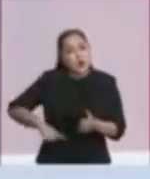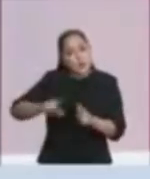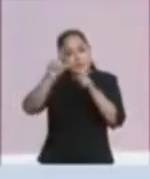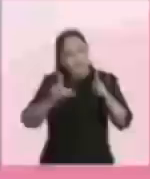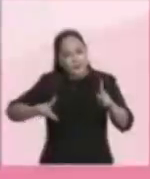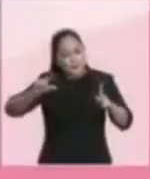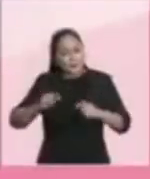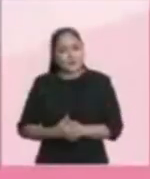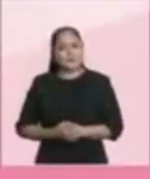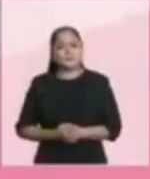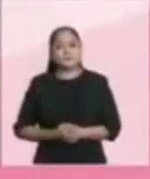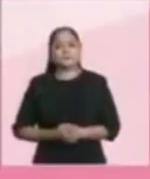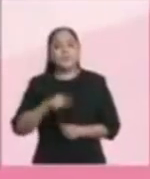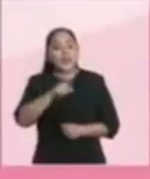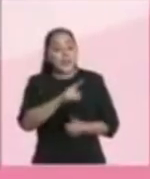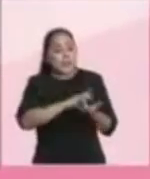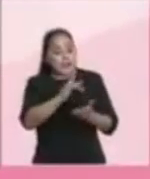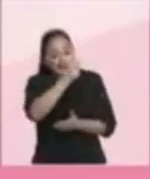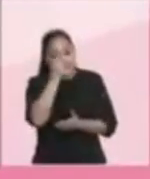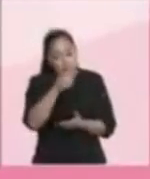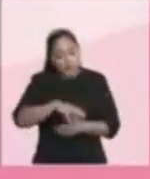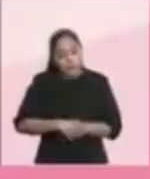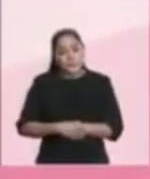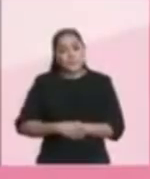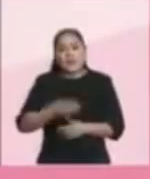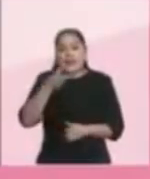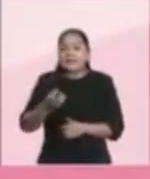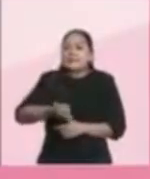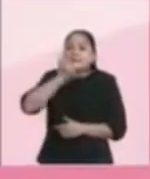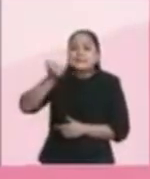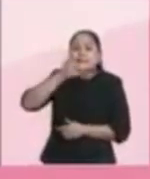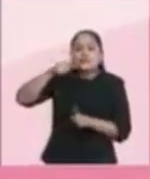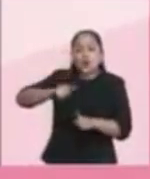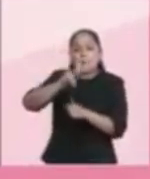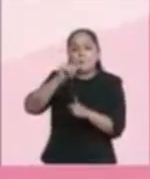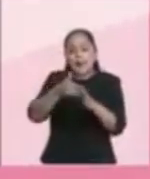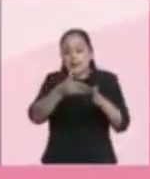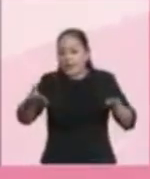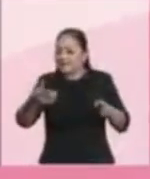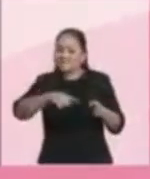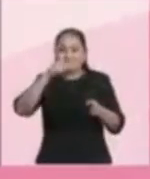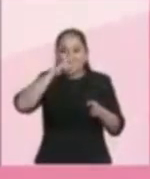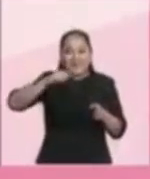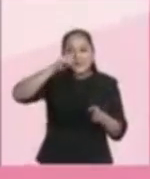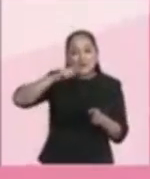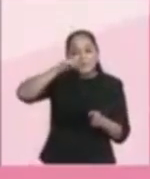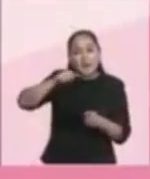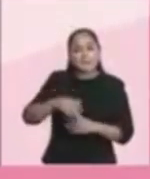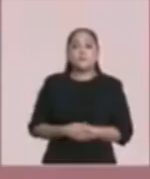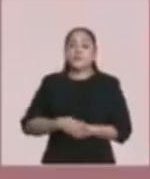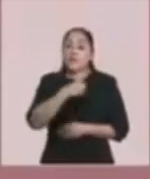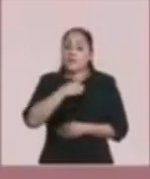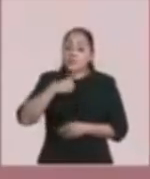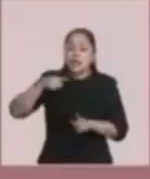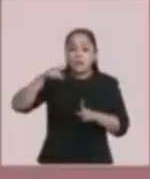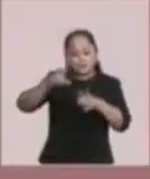Gracias, Sergio. Está clarísimo, por un error de estrategia, porque no se ha entendido que lo que hay que hacer es desmantelar y no descabezar a las organizaciones criminales,